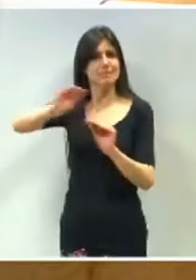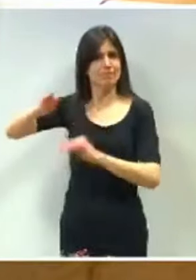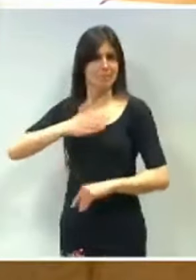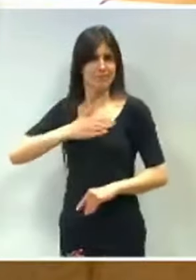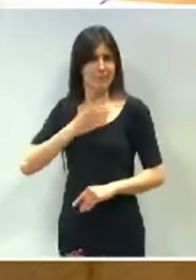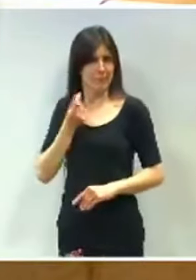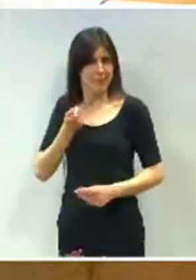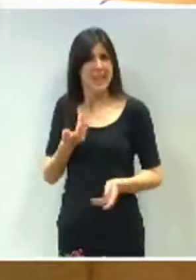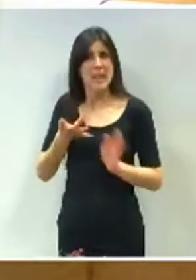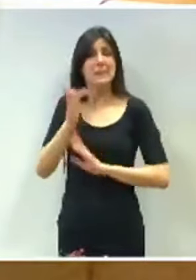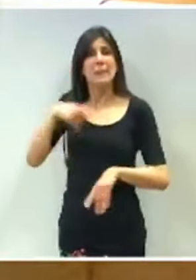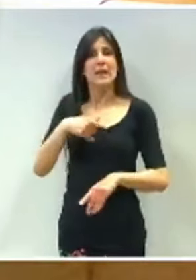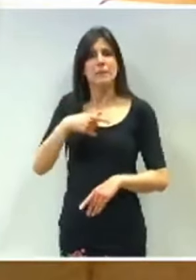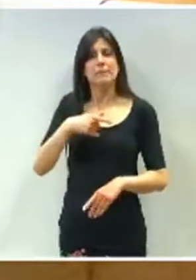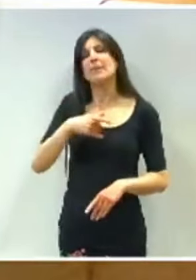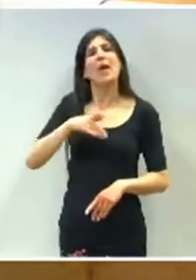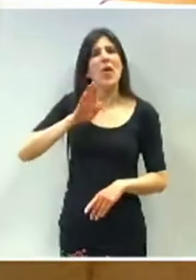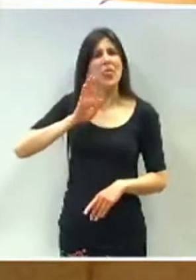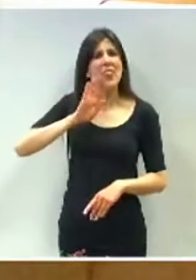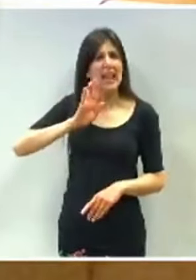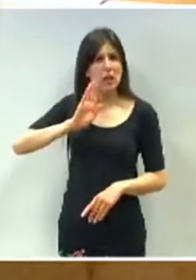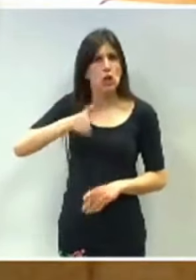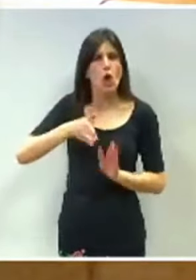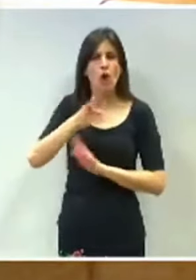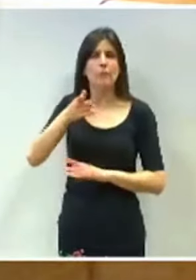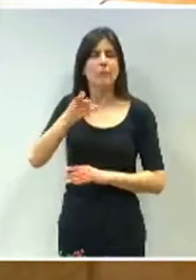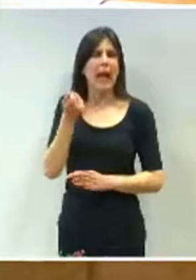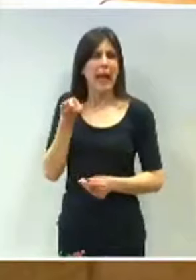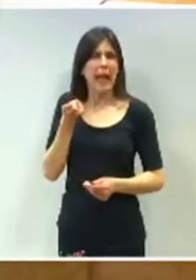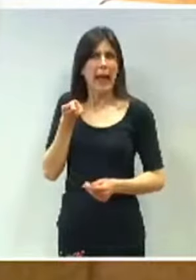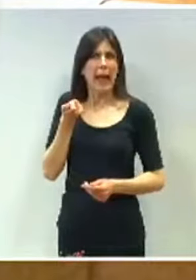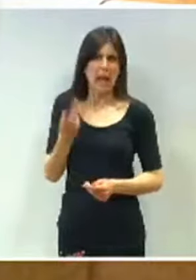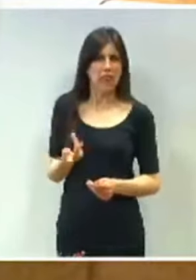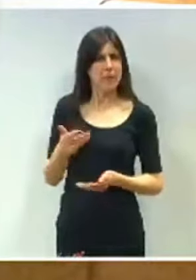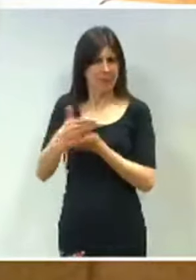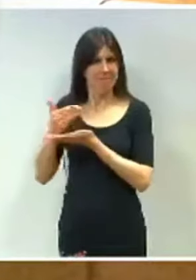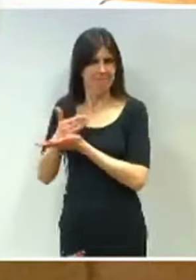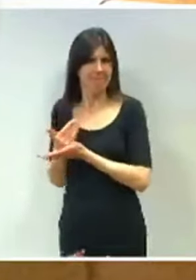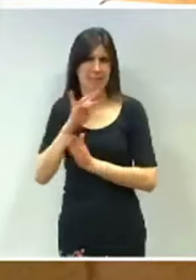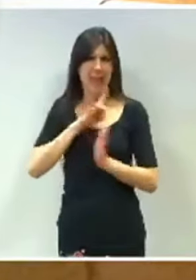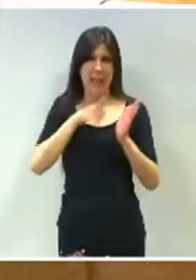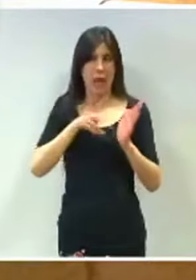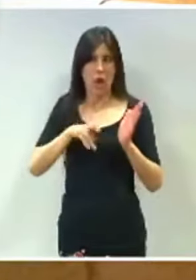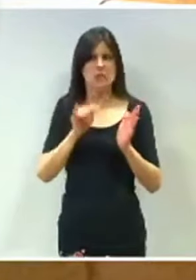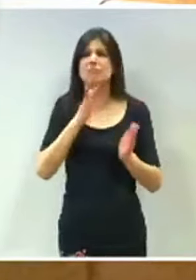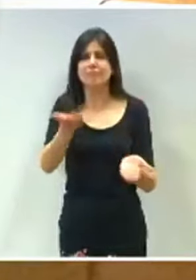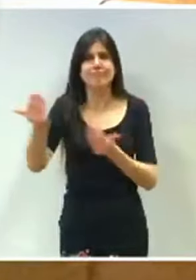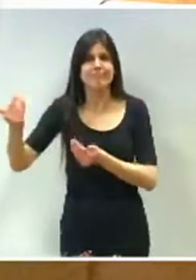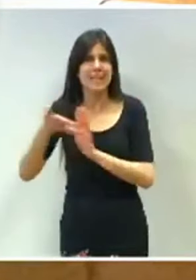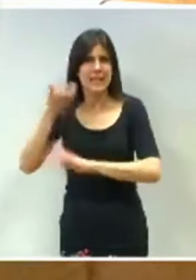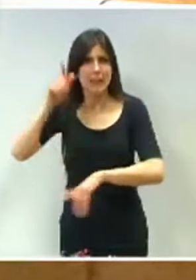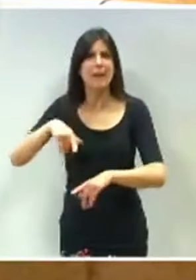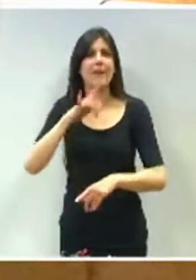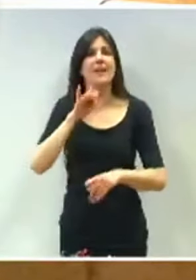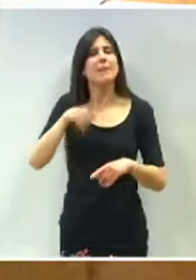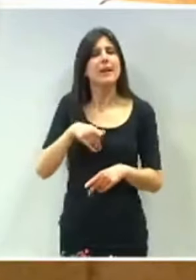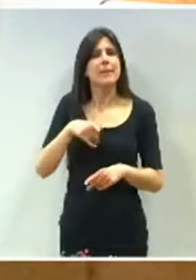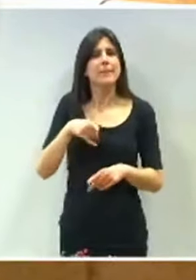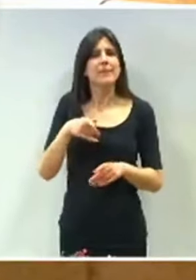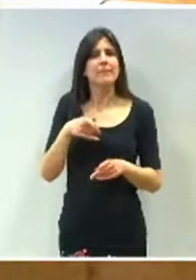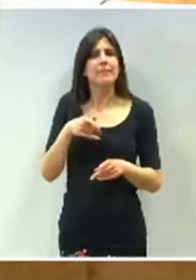delito de enriquecimiento ilícito y también hemos pedido y hemos creado a través de de una ley la autoridad de protección del